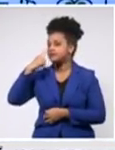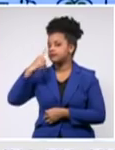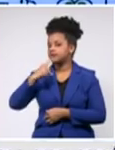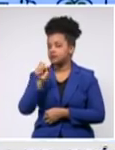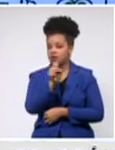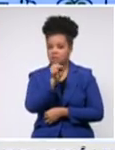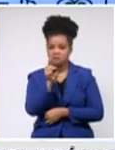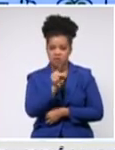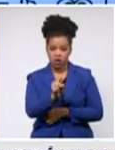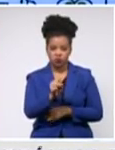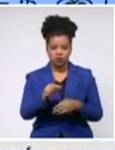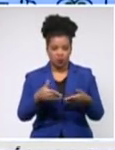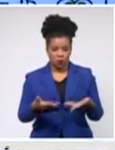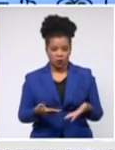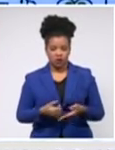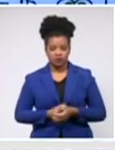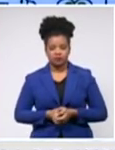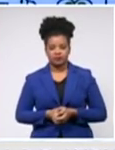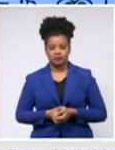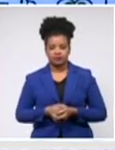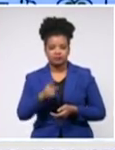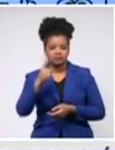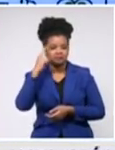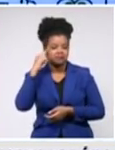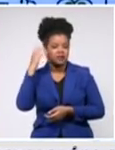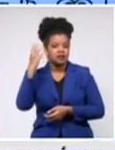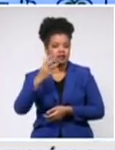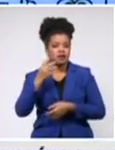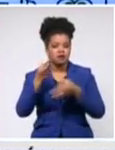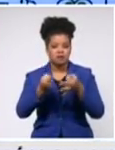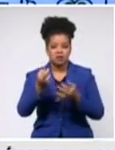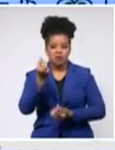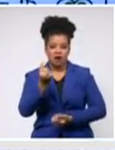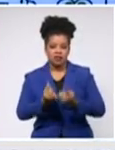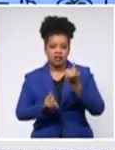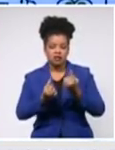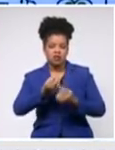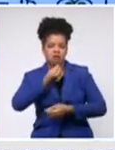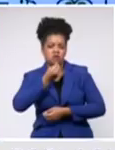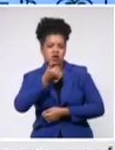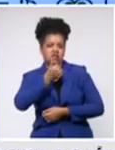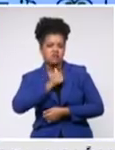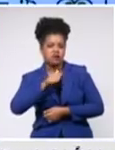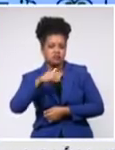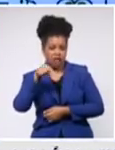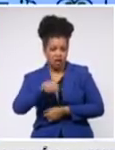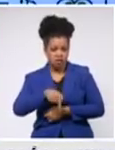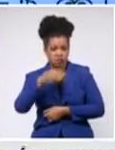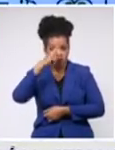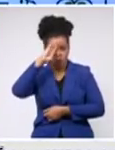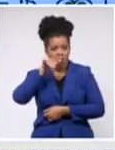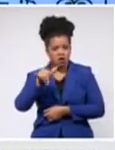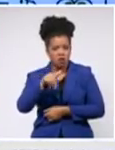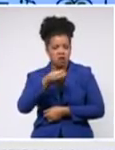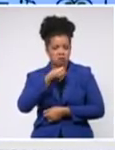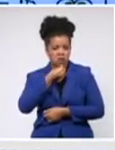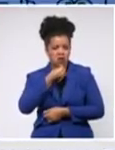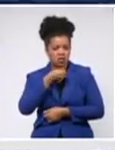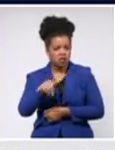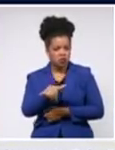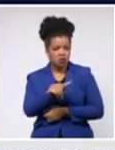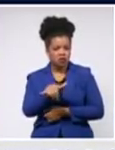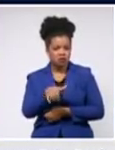Juventud Técnica, ¿qué opinión le merece esta alternativa? ¿Sería factible en nuestro contexto una opción similar?